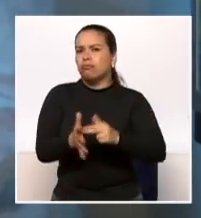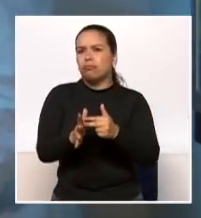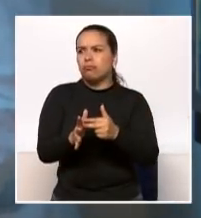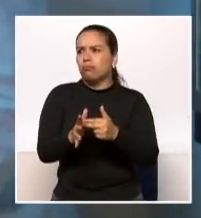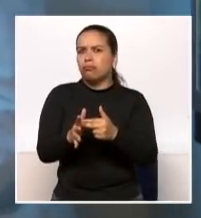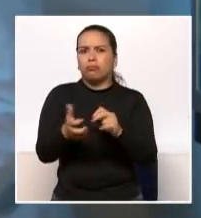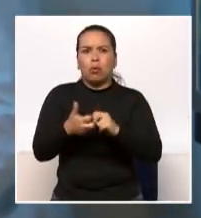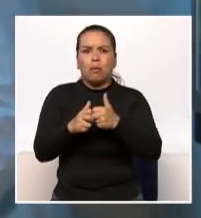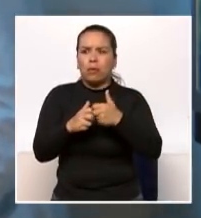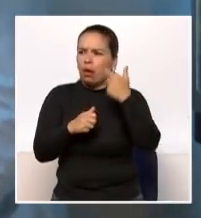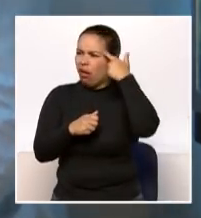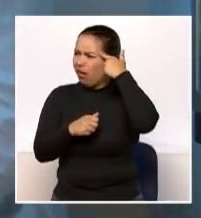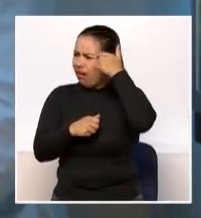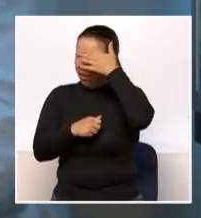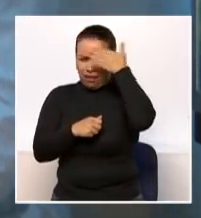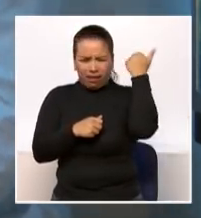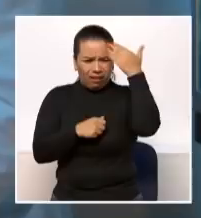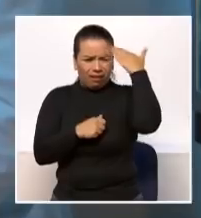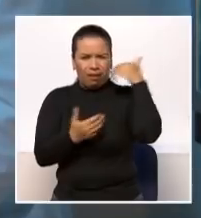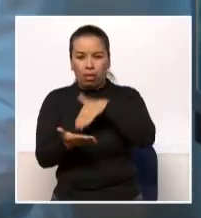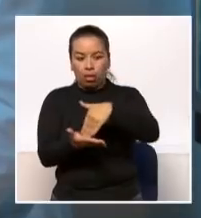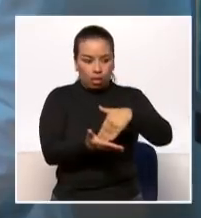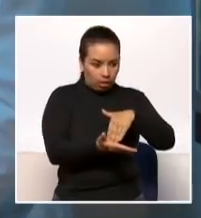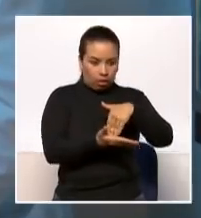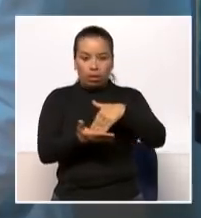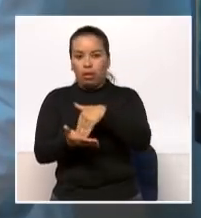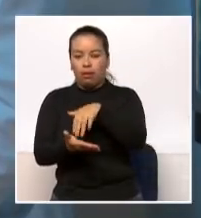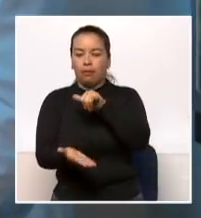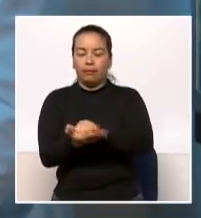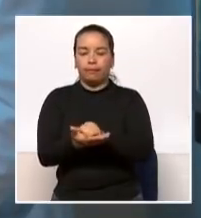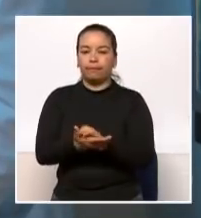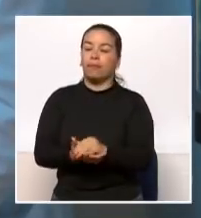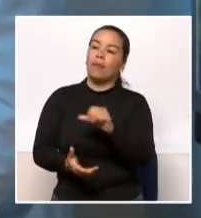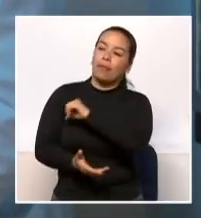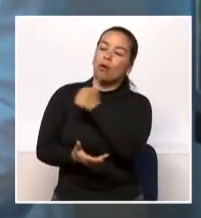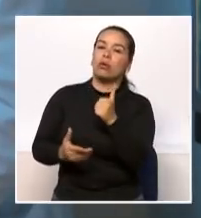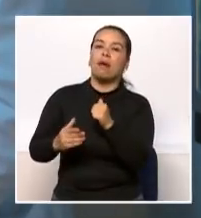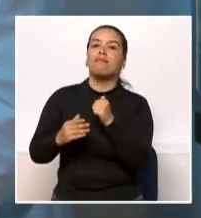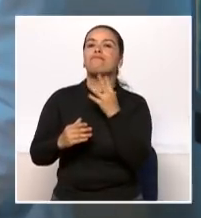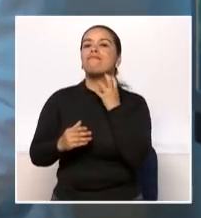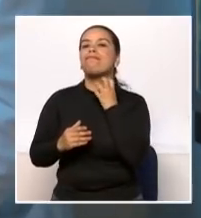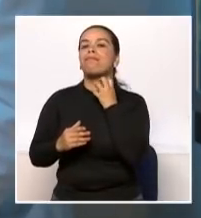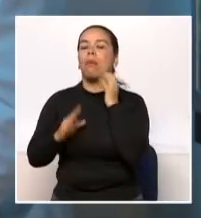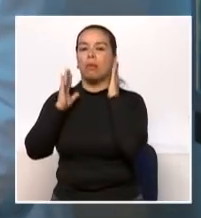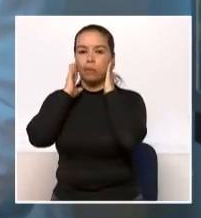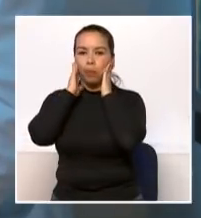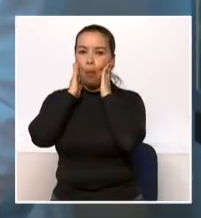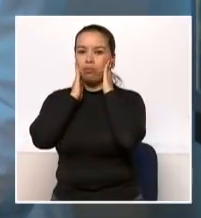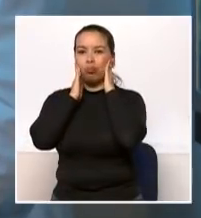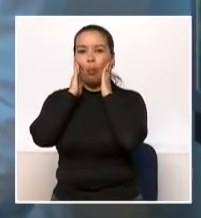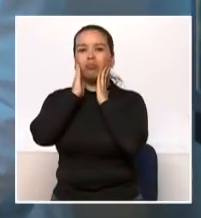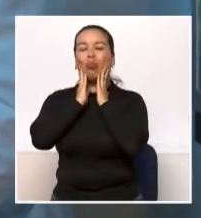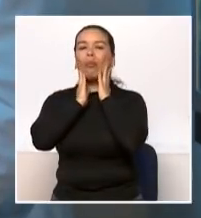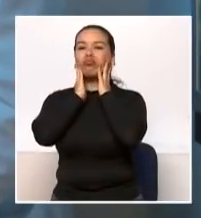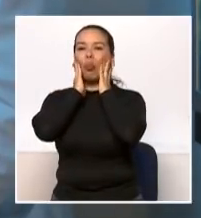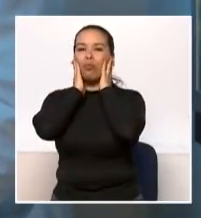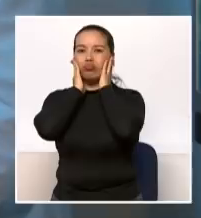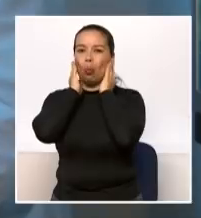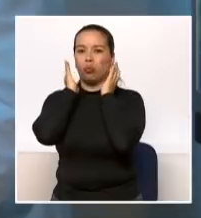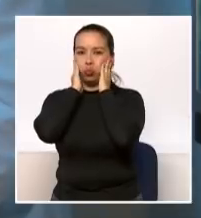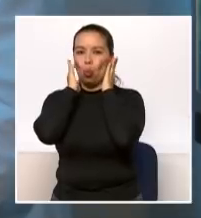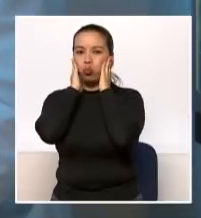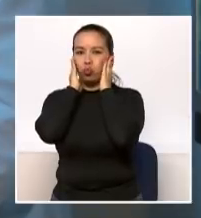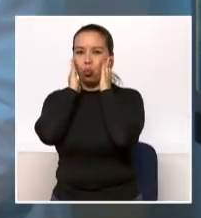de inestabilidad y demás. ¿Qué más tenemos que evaluar? La glándula submaxilar, ¿cierto? La glándula submaxilar a un lado, la